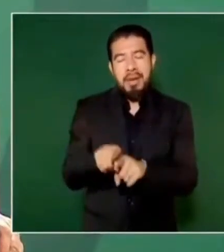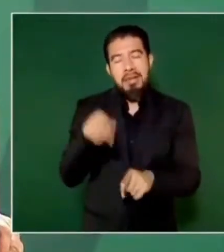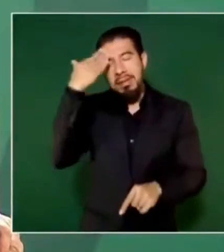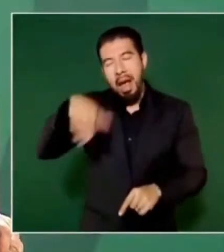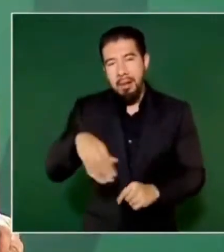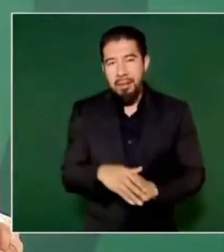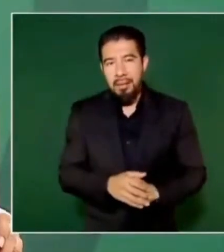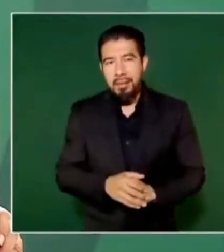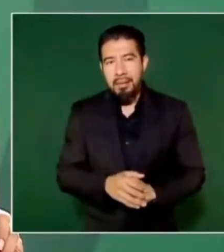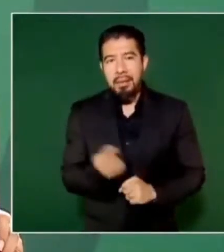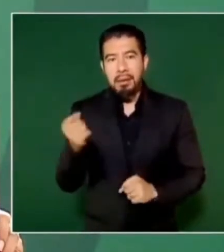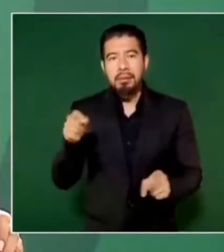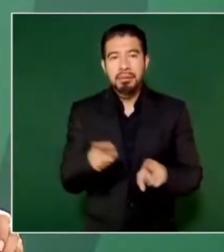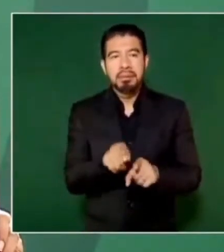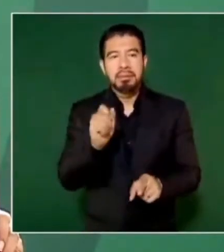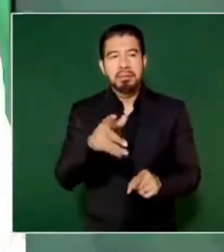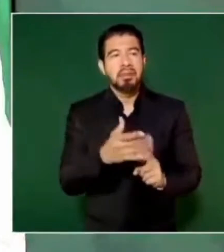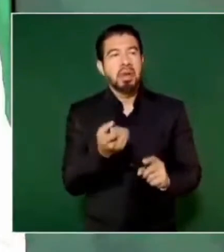presidentes municipales.